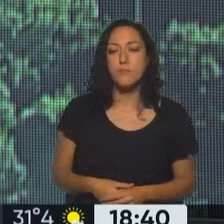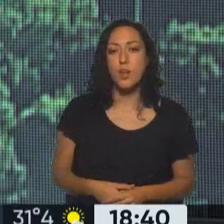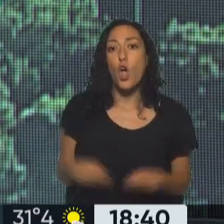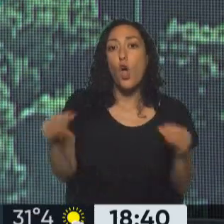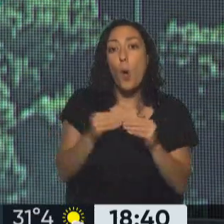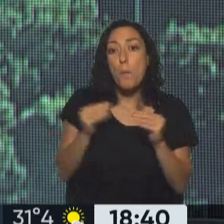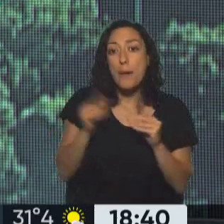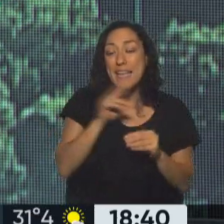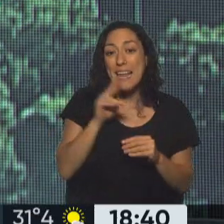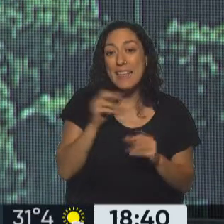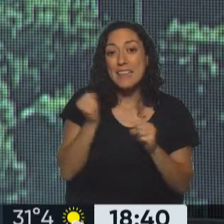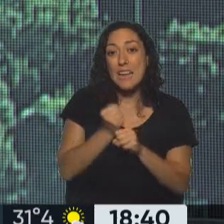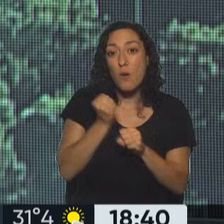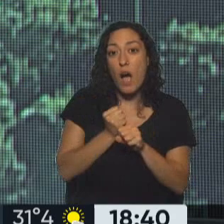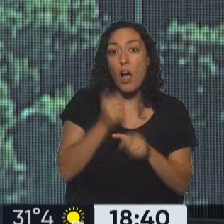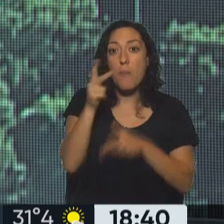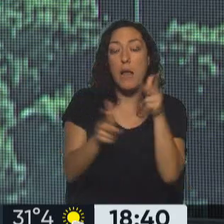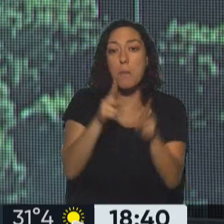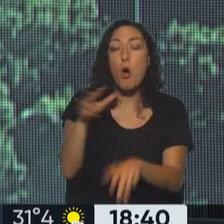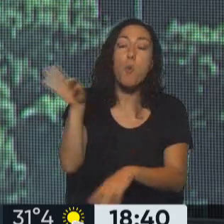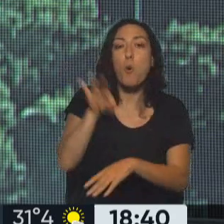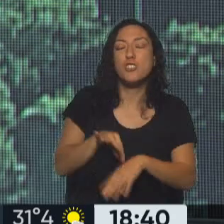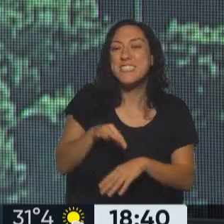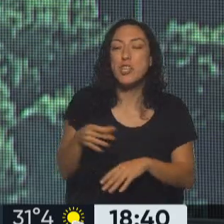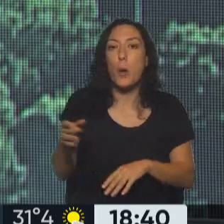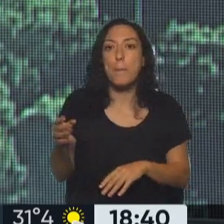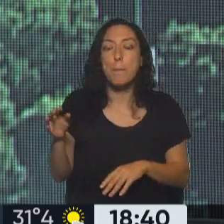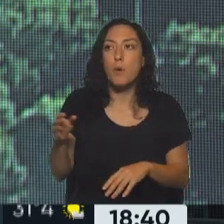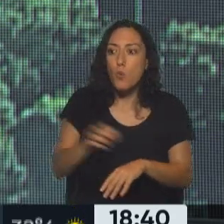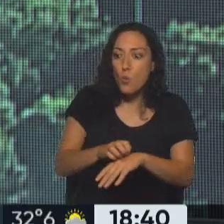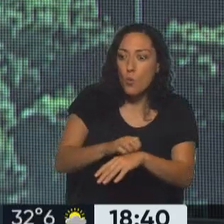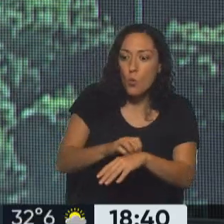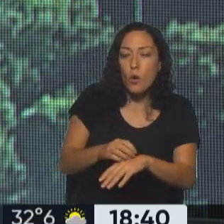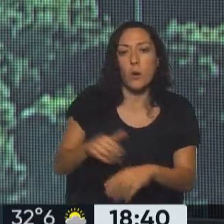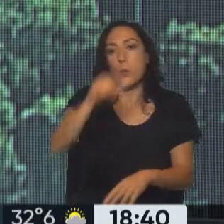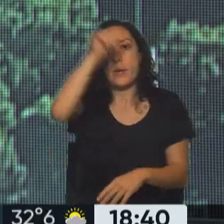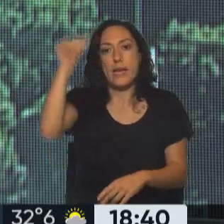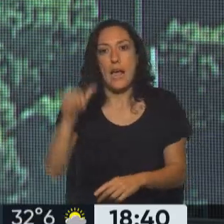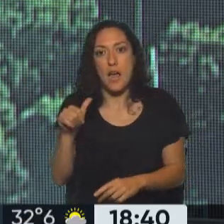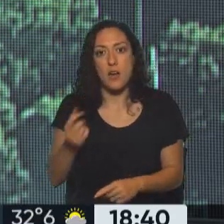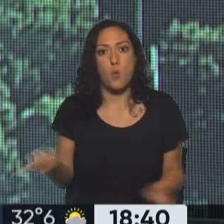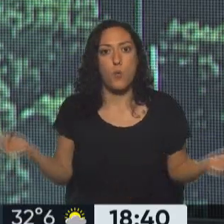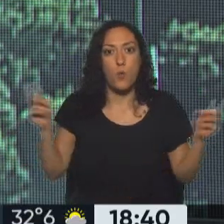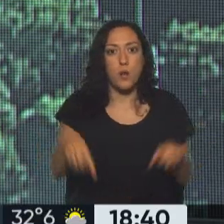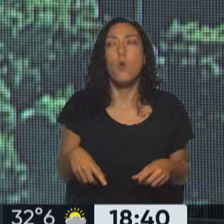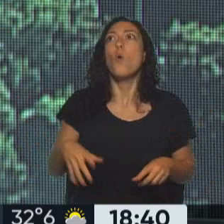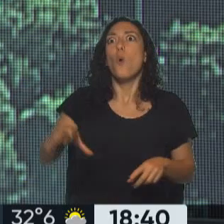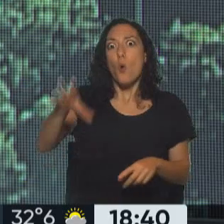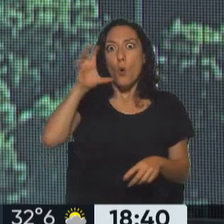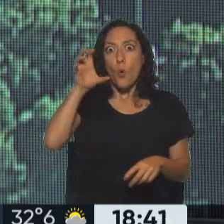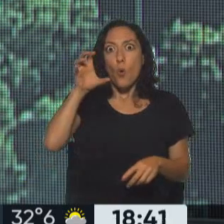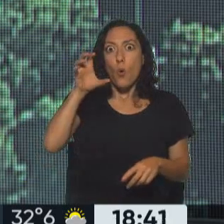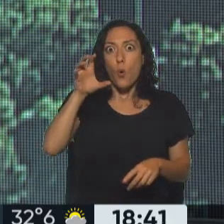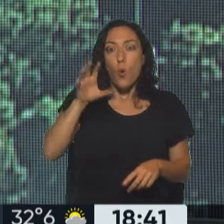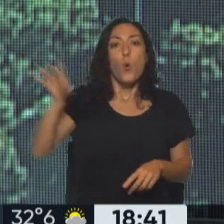de trabajo decíamos me picó un mosquito estábamos diciendo parece que hay mosquitos vino el verano y parece que ahí nos empezamos a acordar y decimos